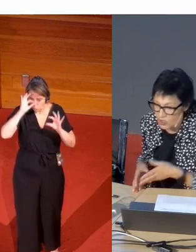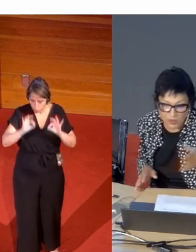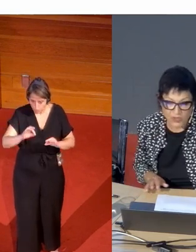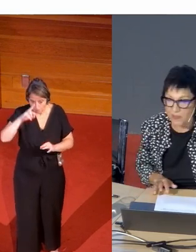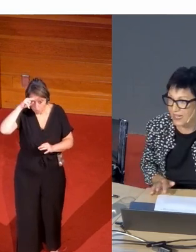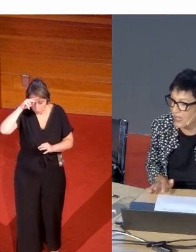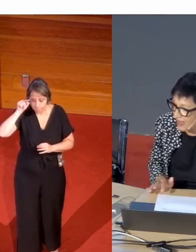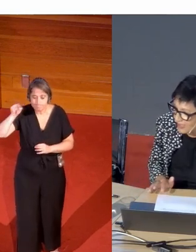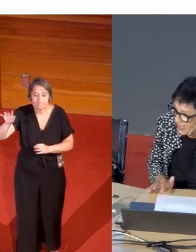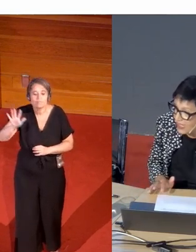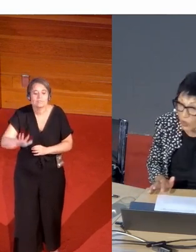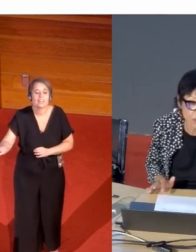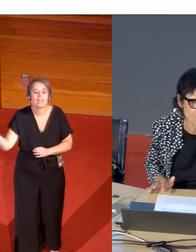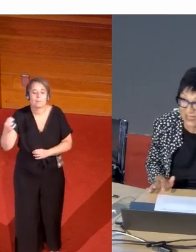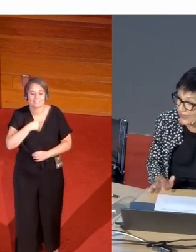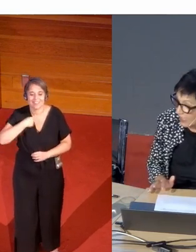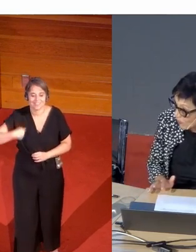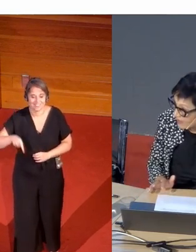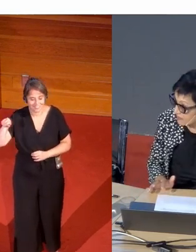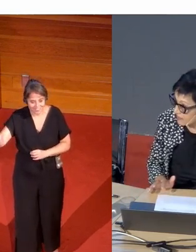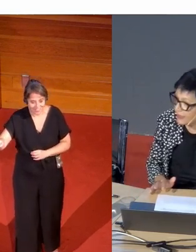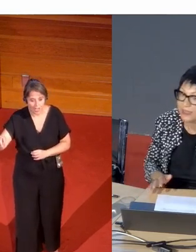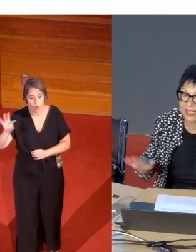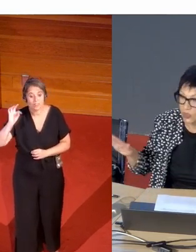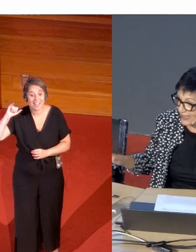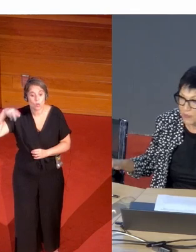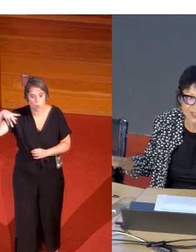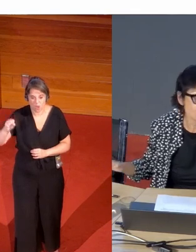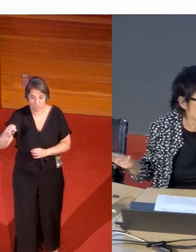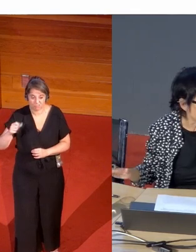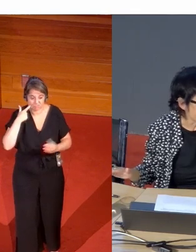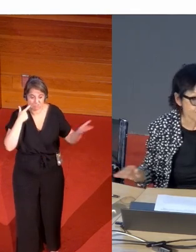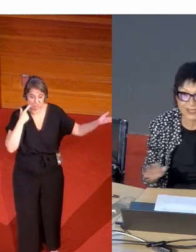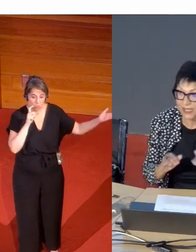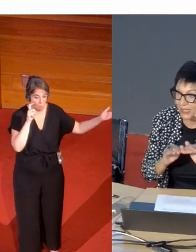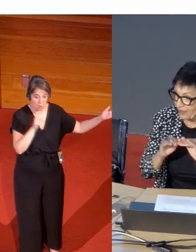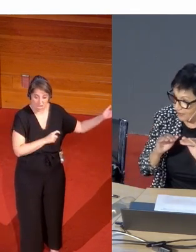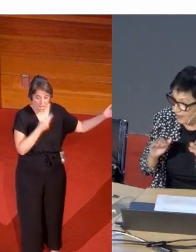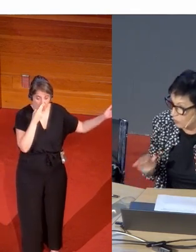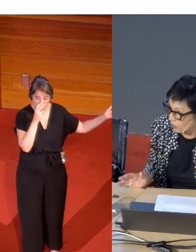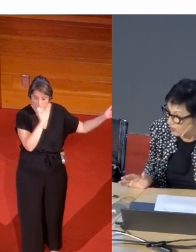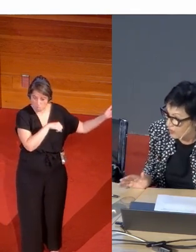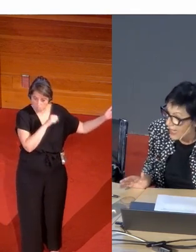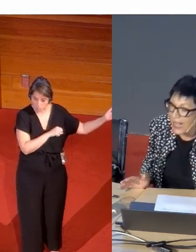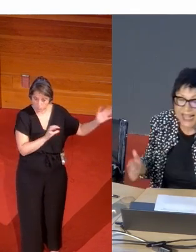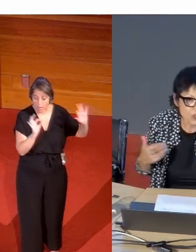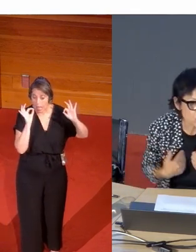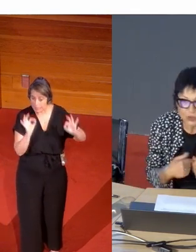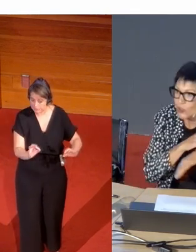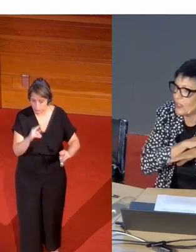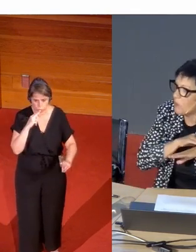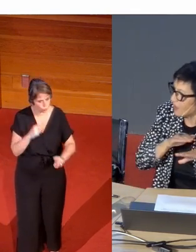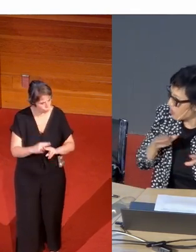mucho más lo que pueda pasar en el mar de China lo que pueda pasar en Taiwán que lo que está pasando en Ucrania es así de duro